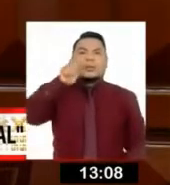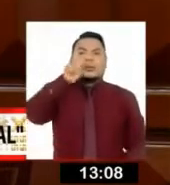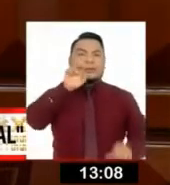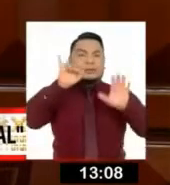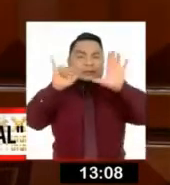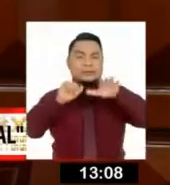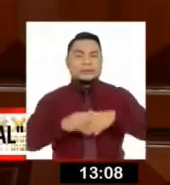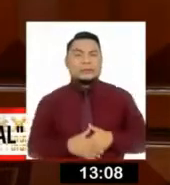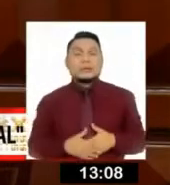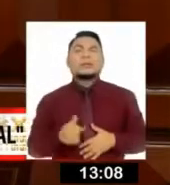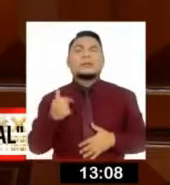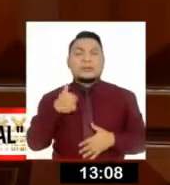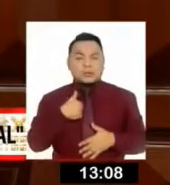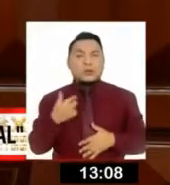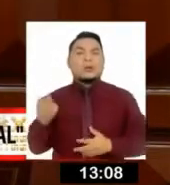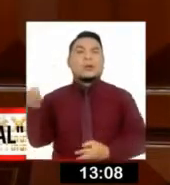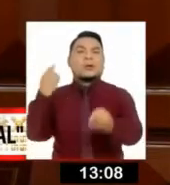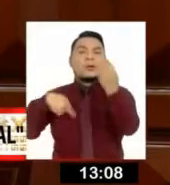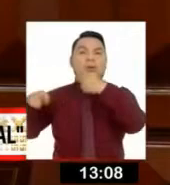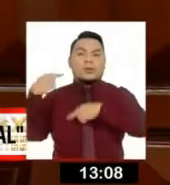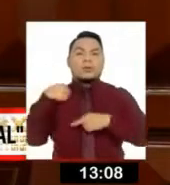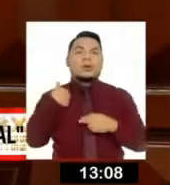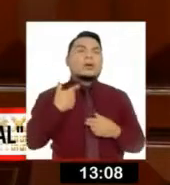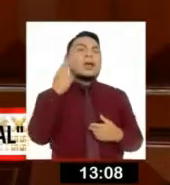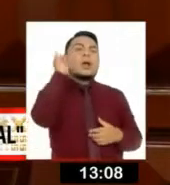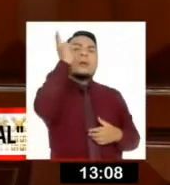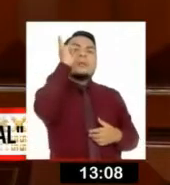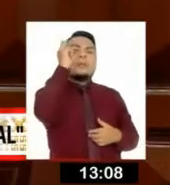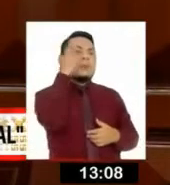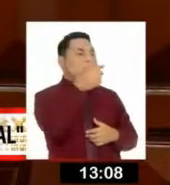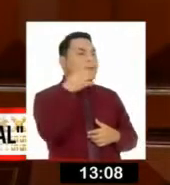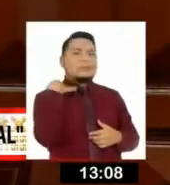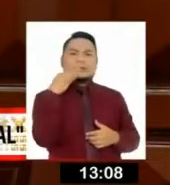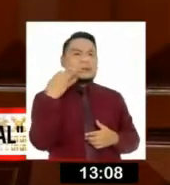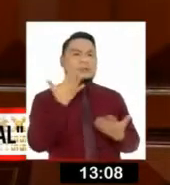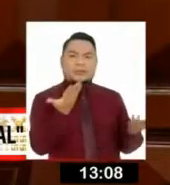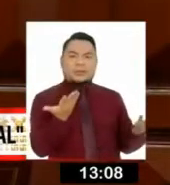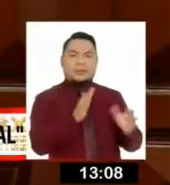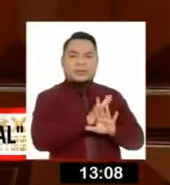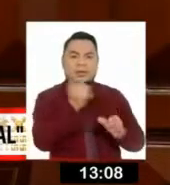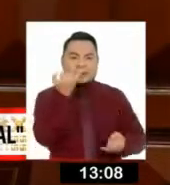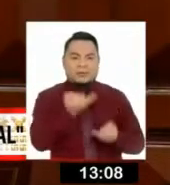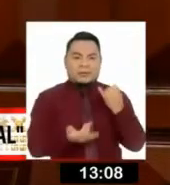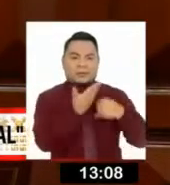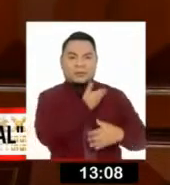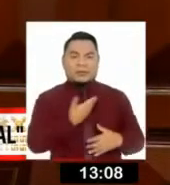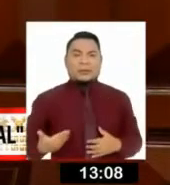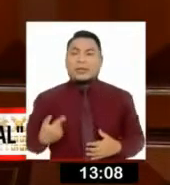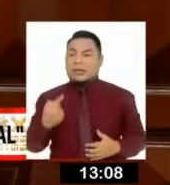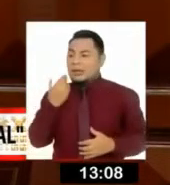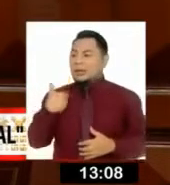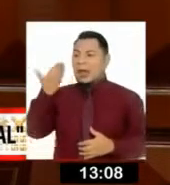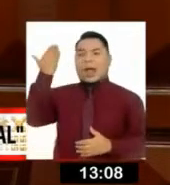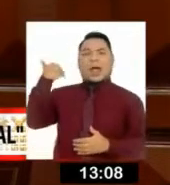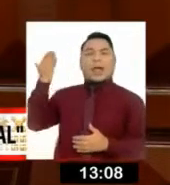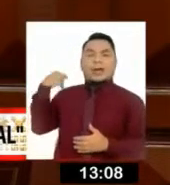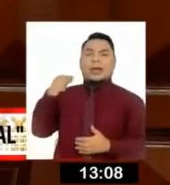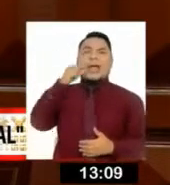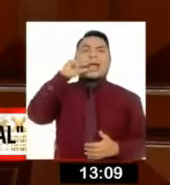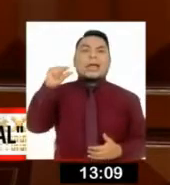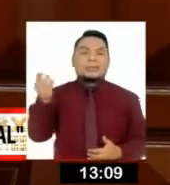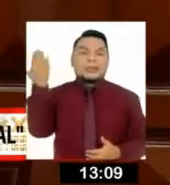2026 regresaré a mis labores docentes de siempre. Como decían nuestros antepasados